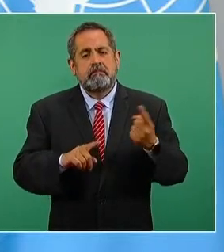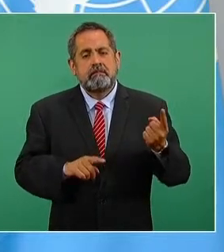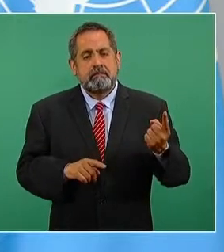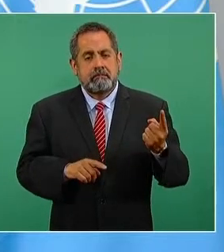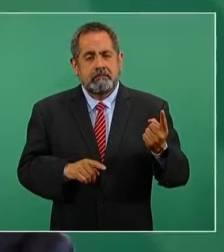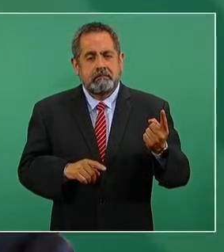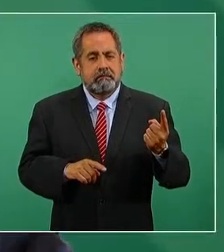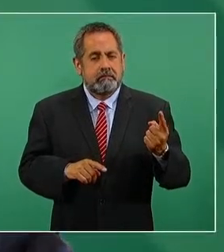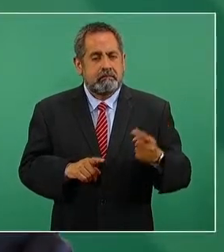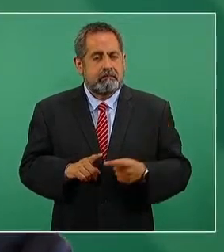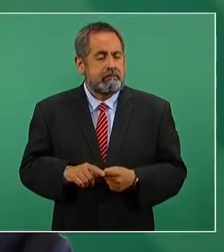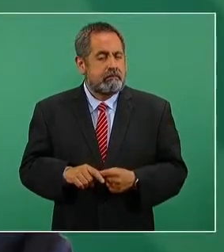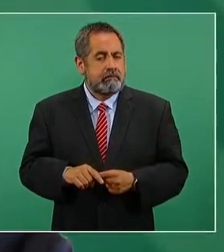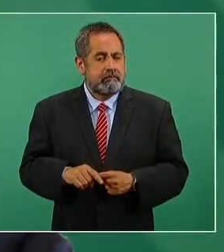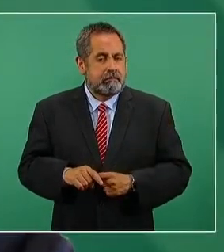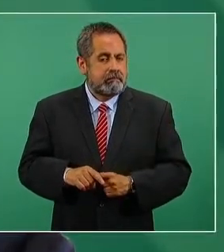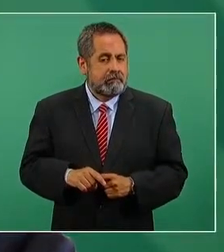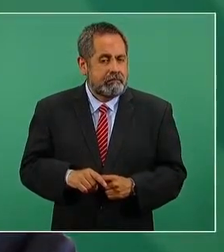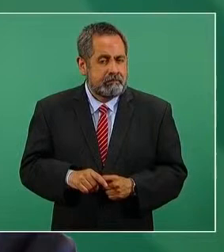la